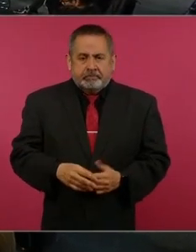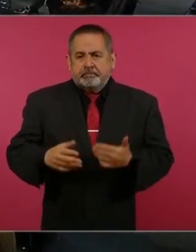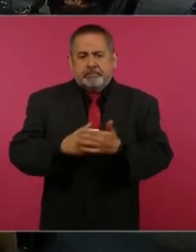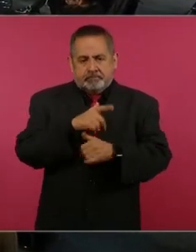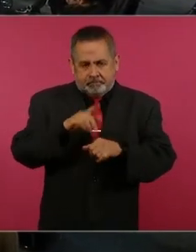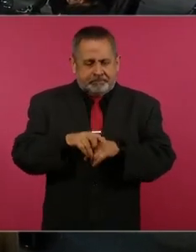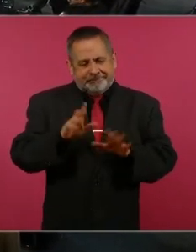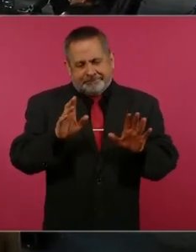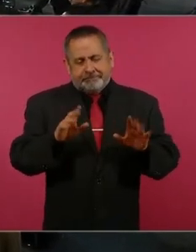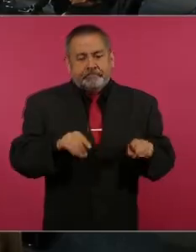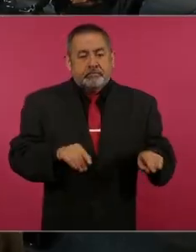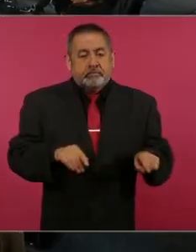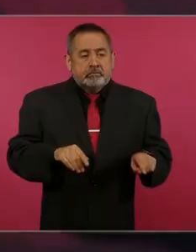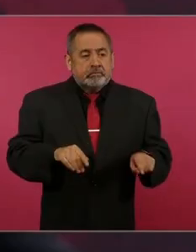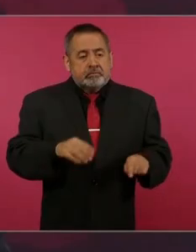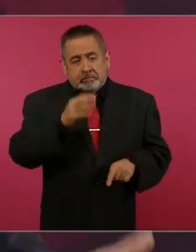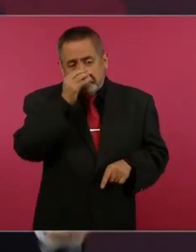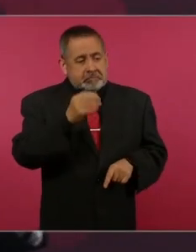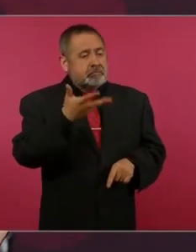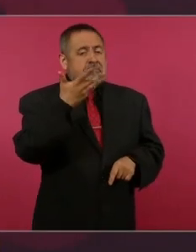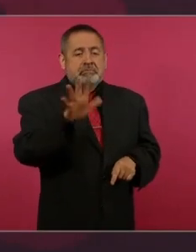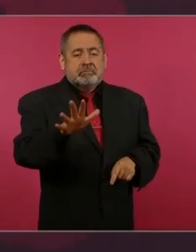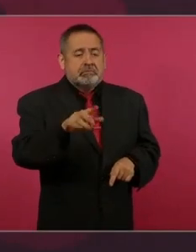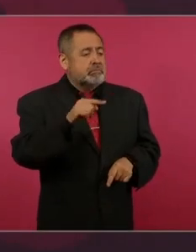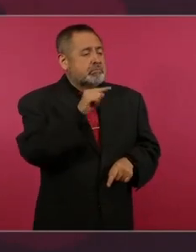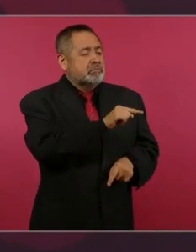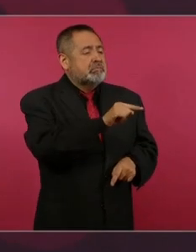nacional, vamos a decir, eran 10.